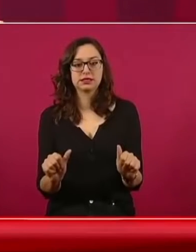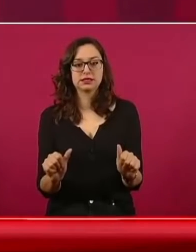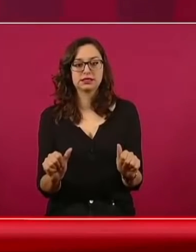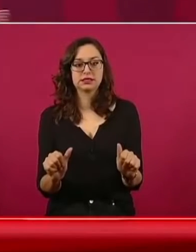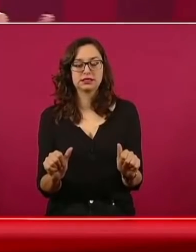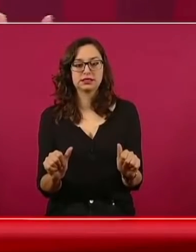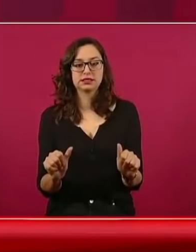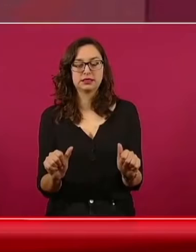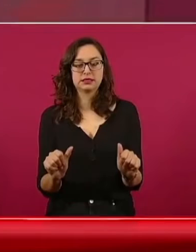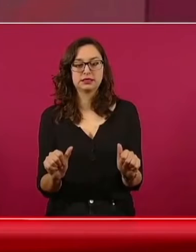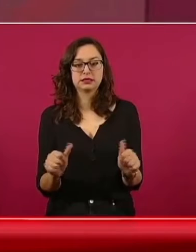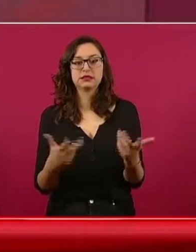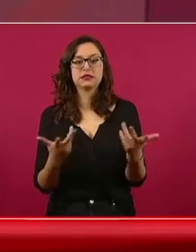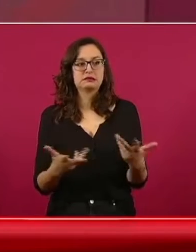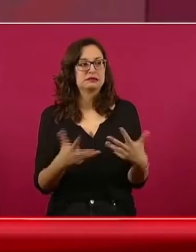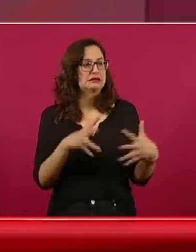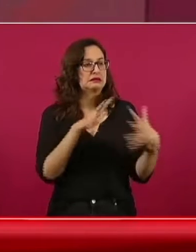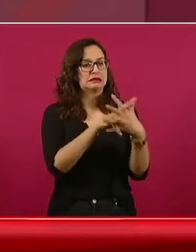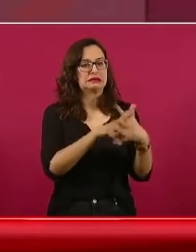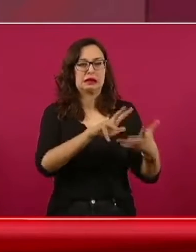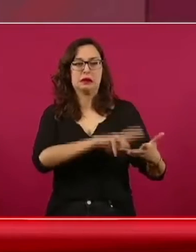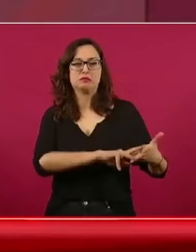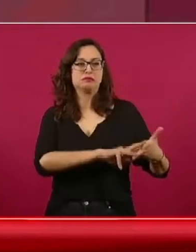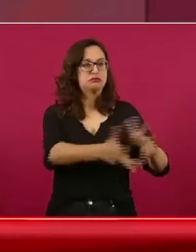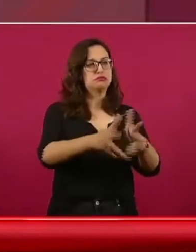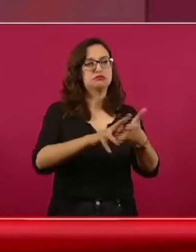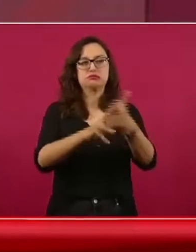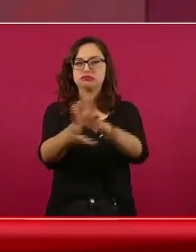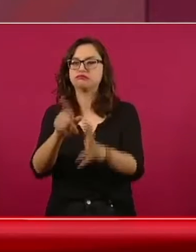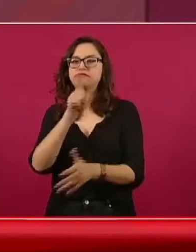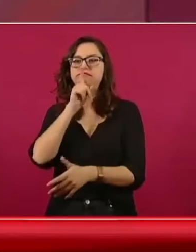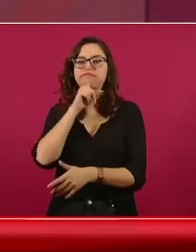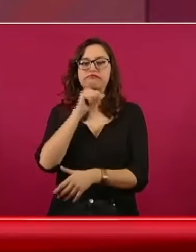digo sin violencia con paz